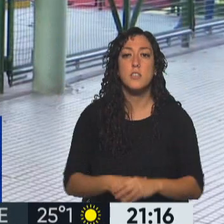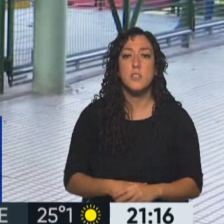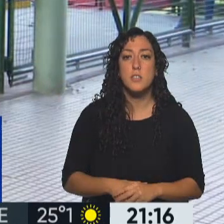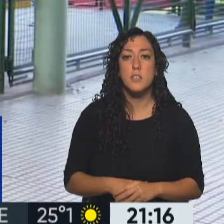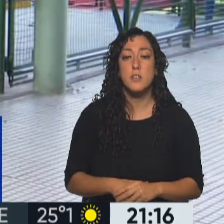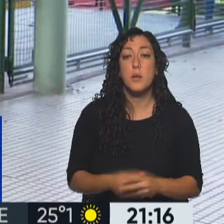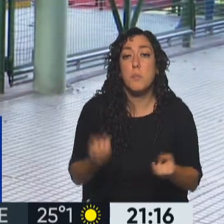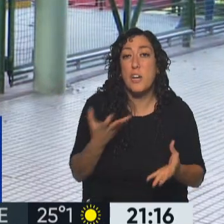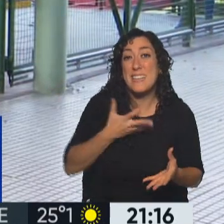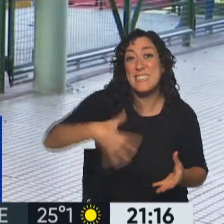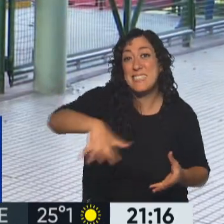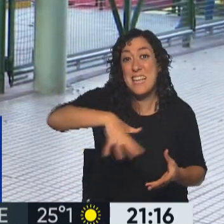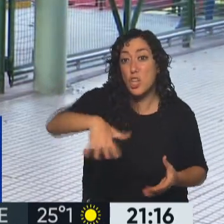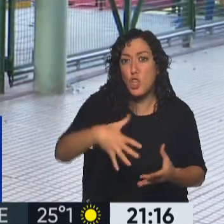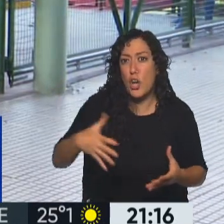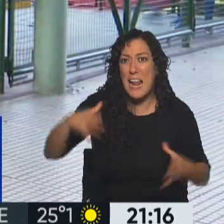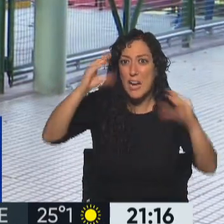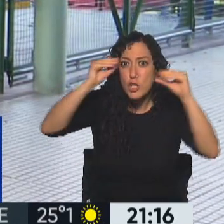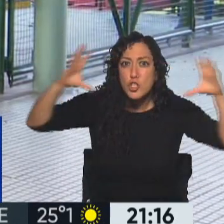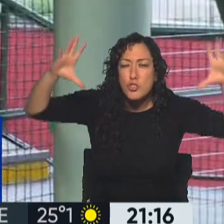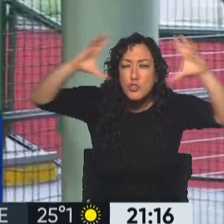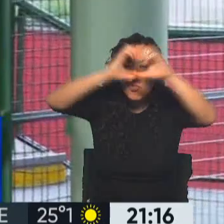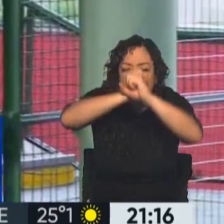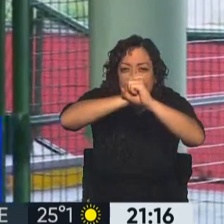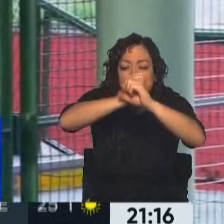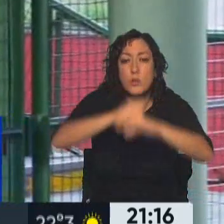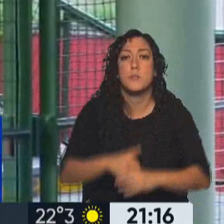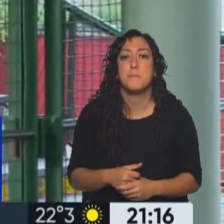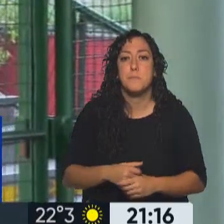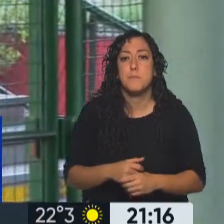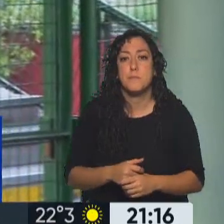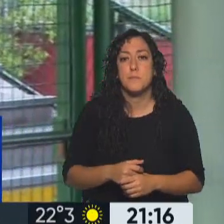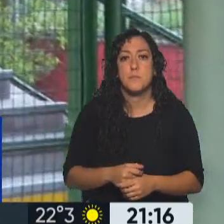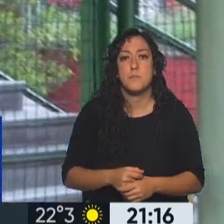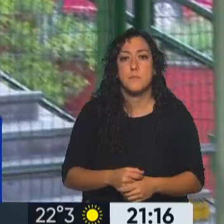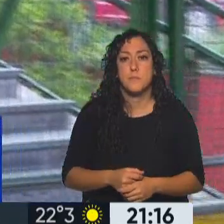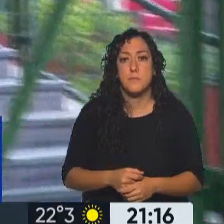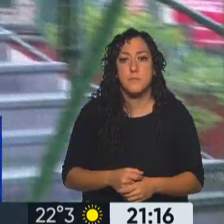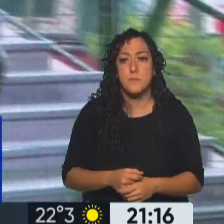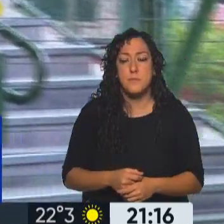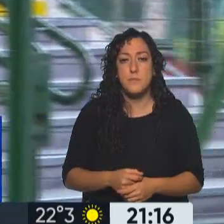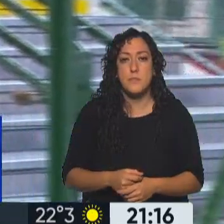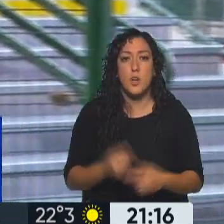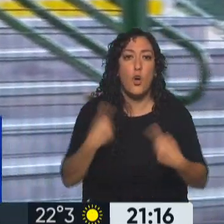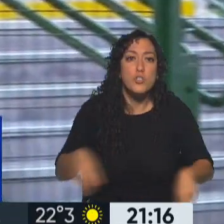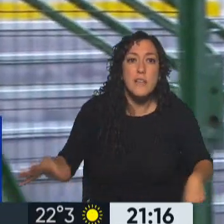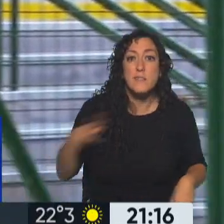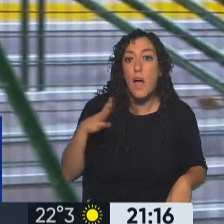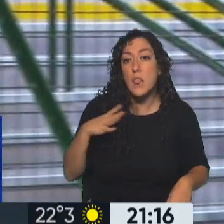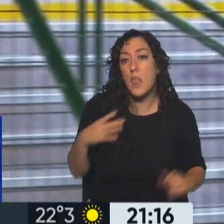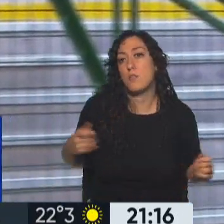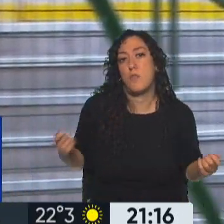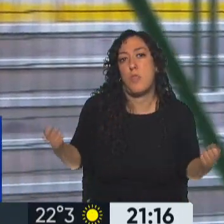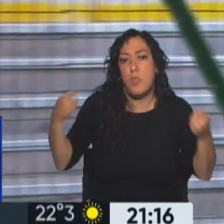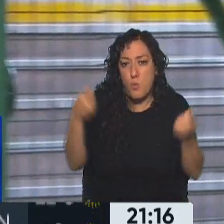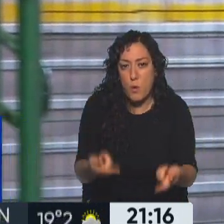este sector se pone medio oscuro de noche, que repongan lo que falta. Y hay un